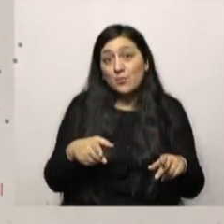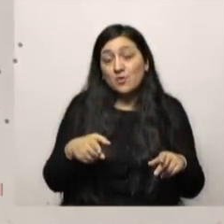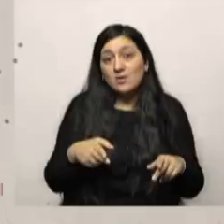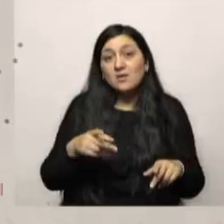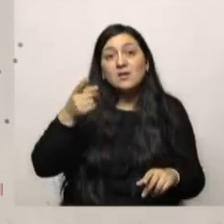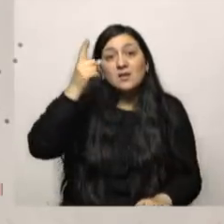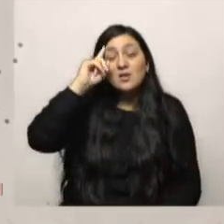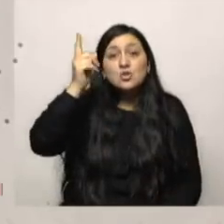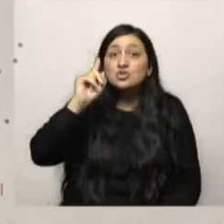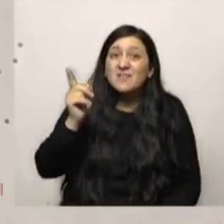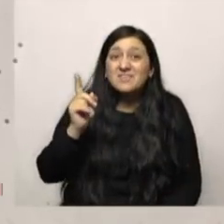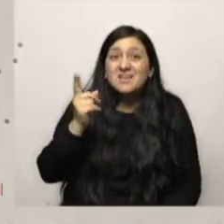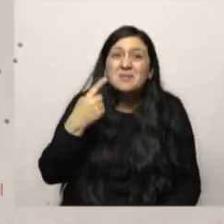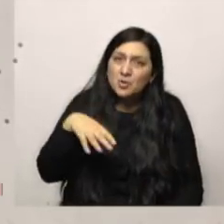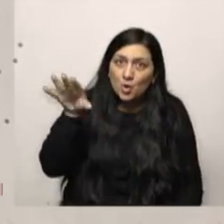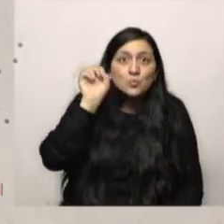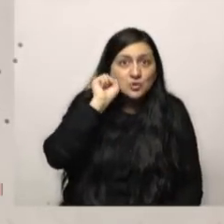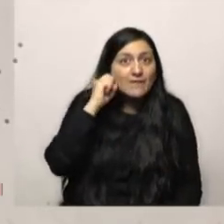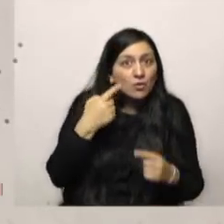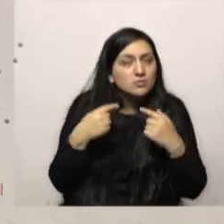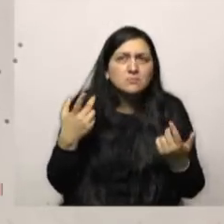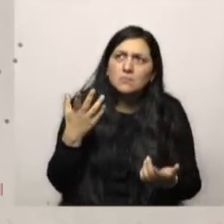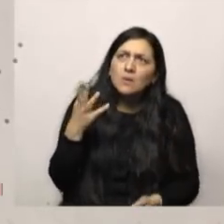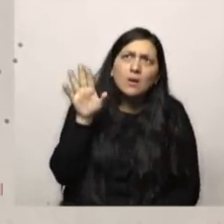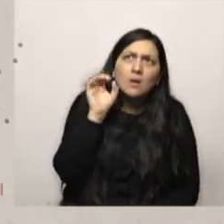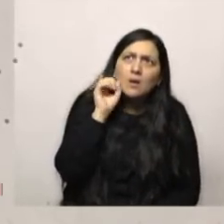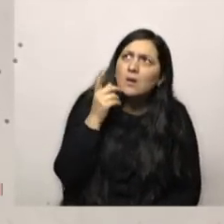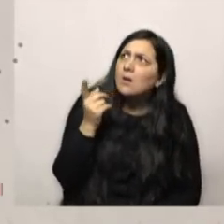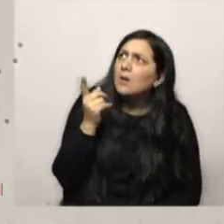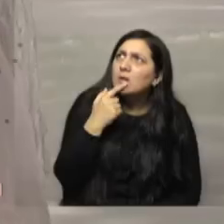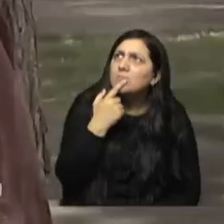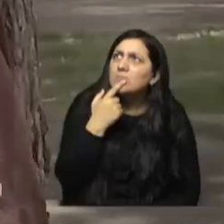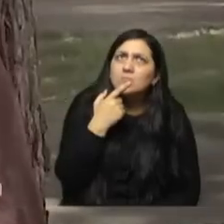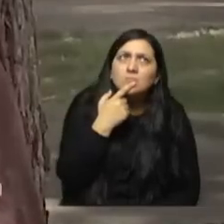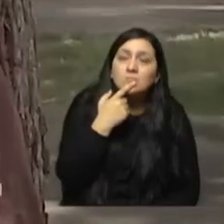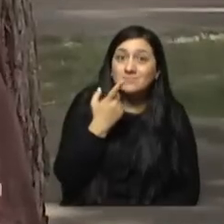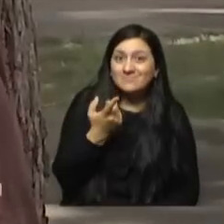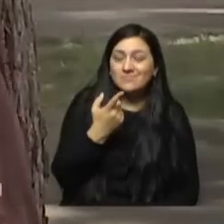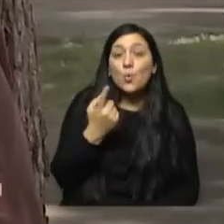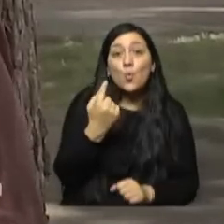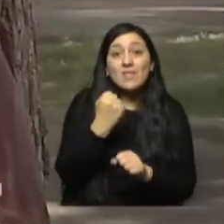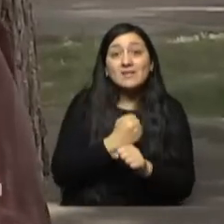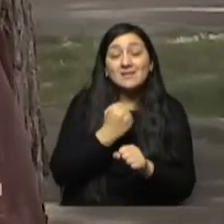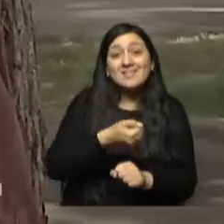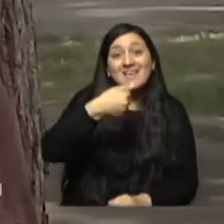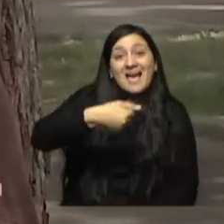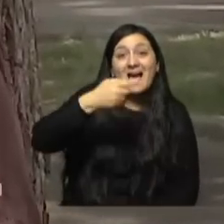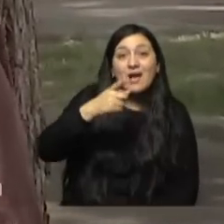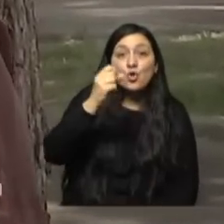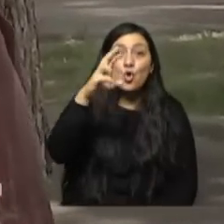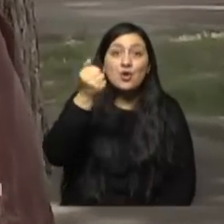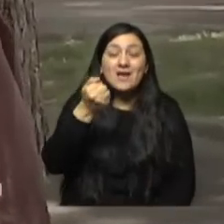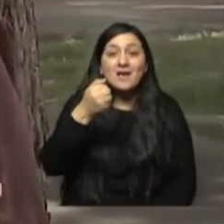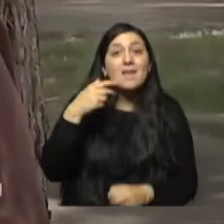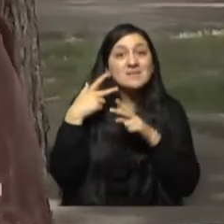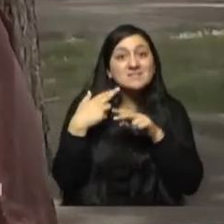no sabían pero escuchaban cosas. Exactamente. Nosotros... una de las tareas de Ágora es la